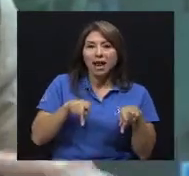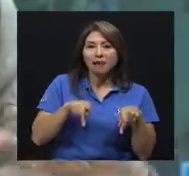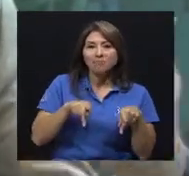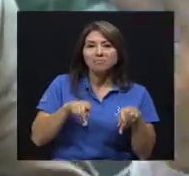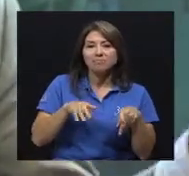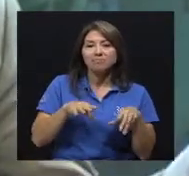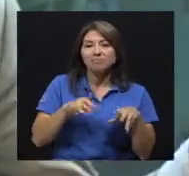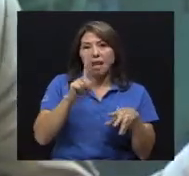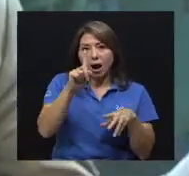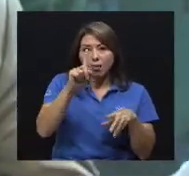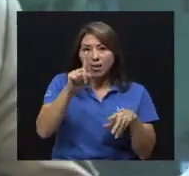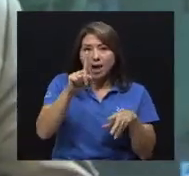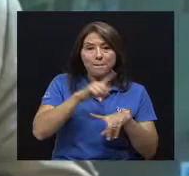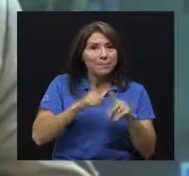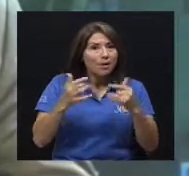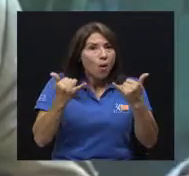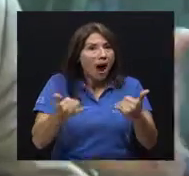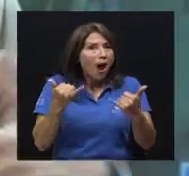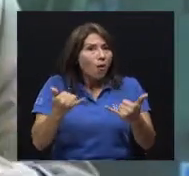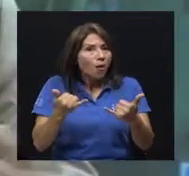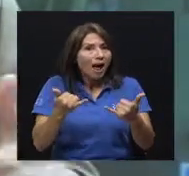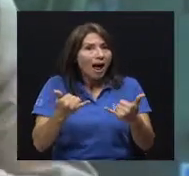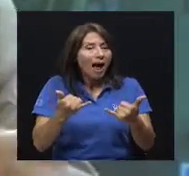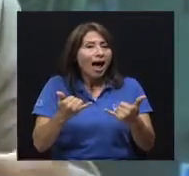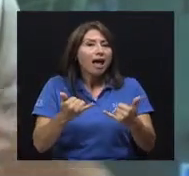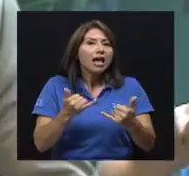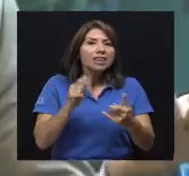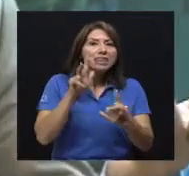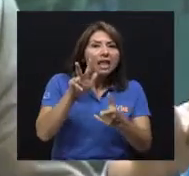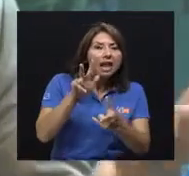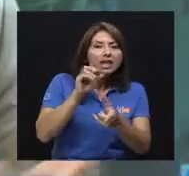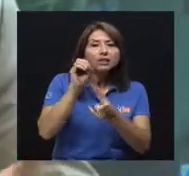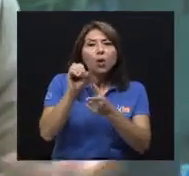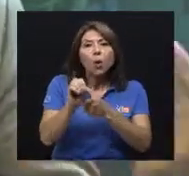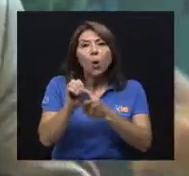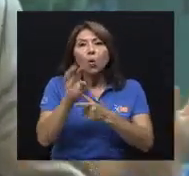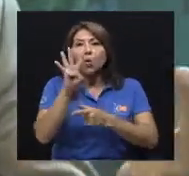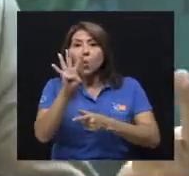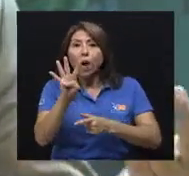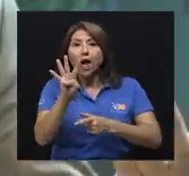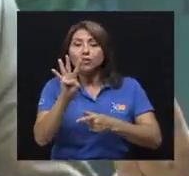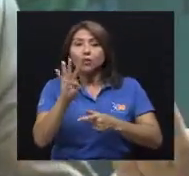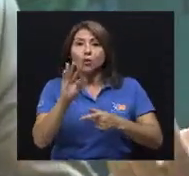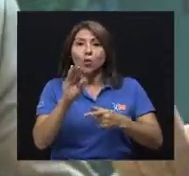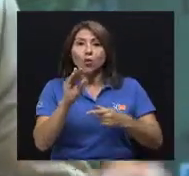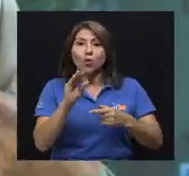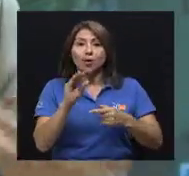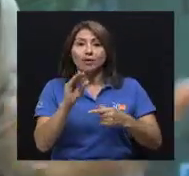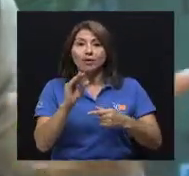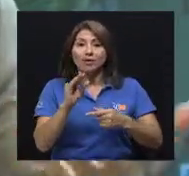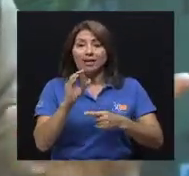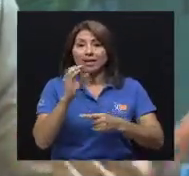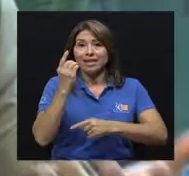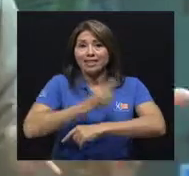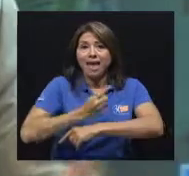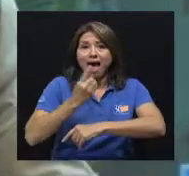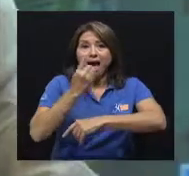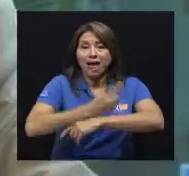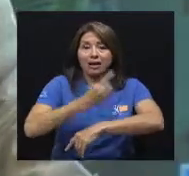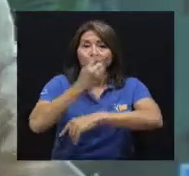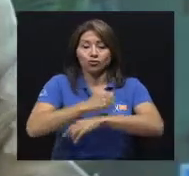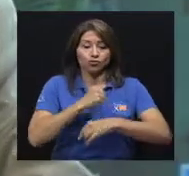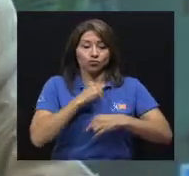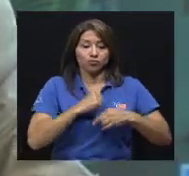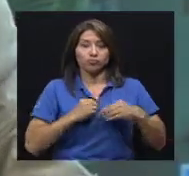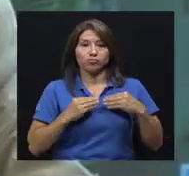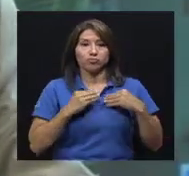día ponemos en los hospitales del Seguro Social 3, 4 diarios entre los 3, 4 hospitales. Entonces esto ha aumentado sustancialmente porque